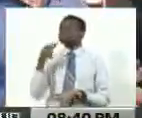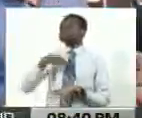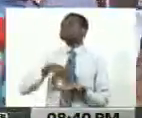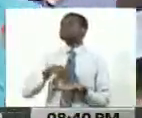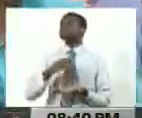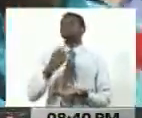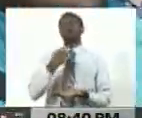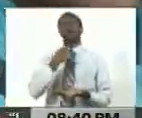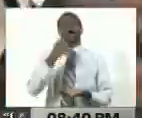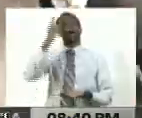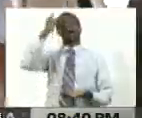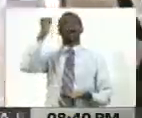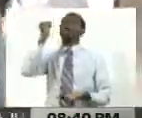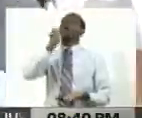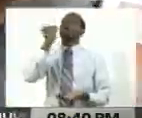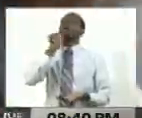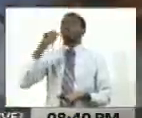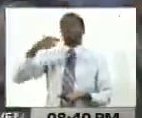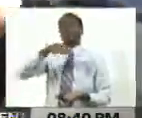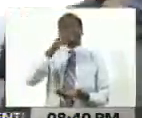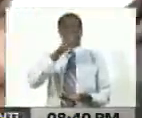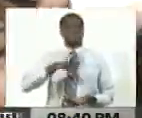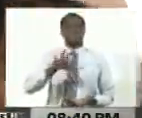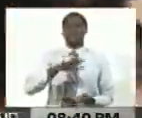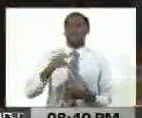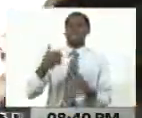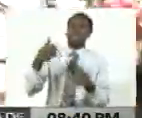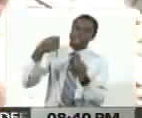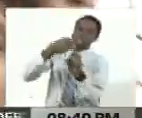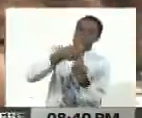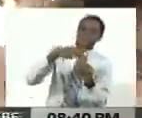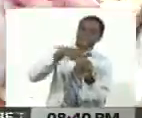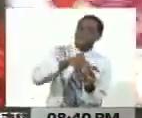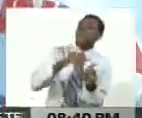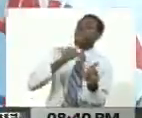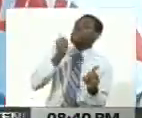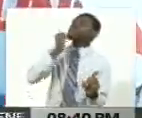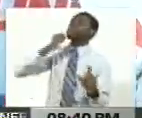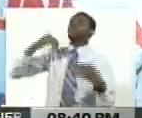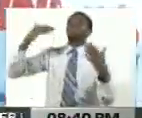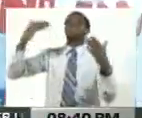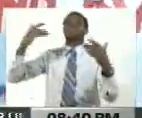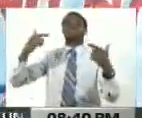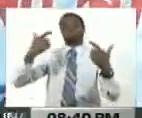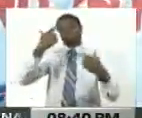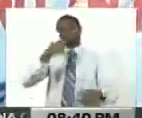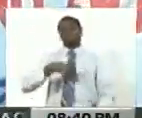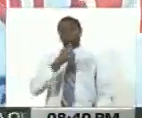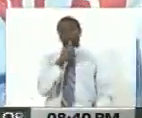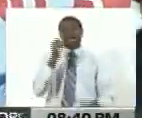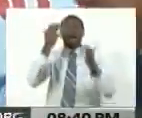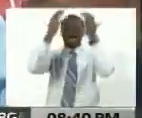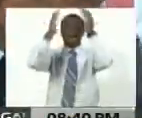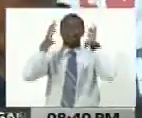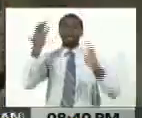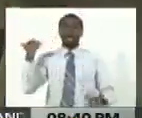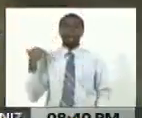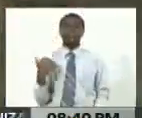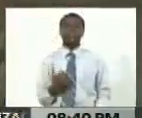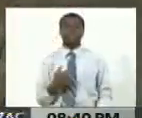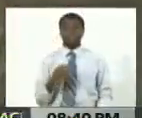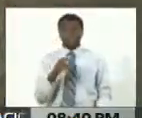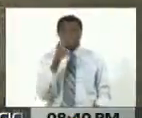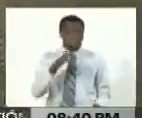vivía el pueblo venezolano, que recitaba la voluntad de un país. Ese era Alí I. El pueblo venezolano unificó